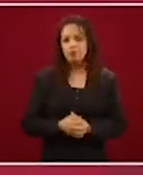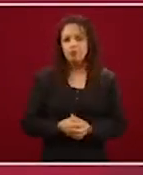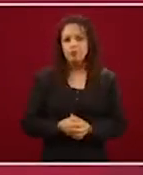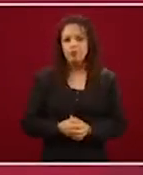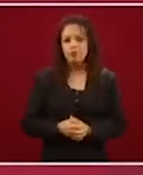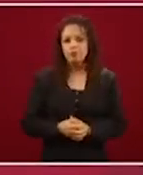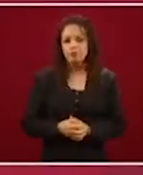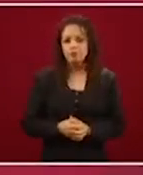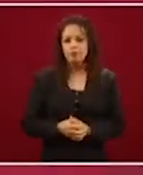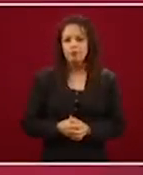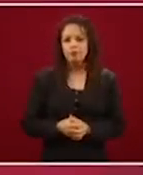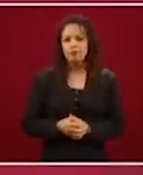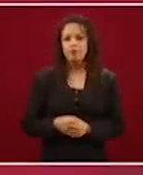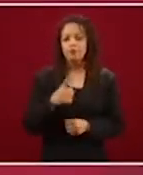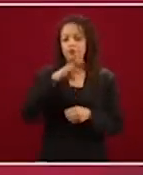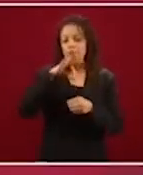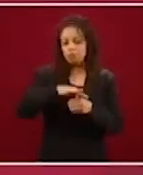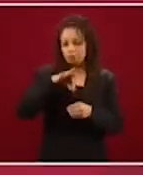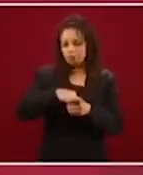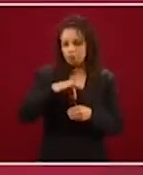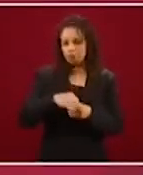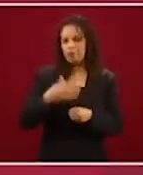Elecciones limpias, libres,